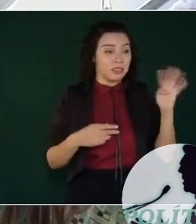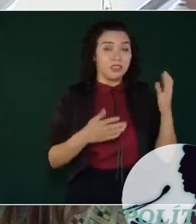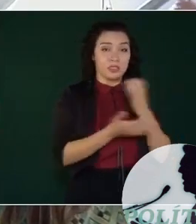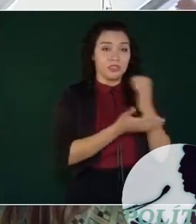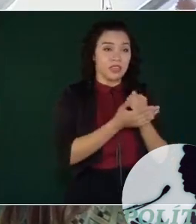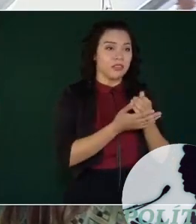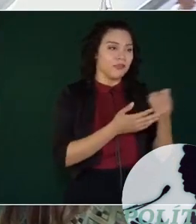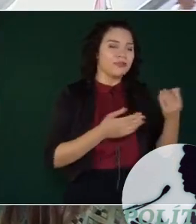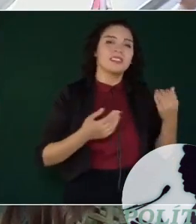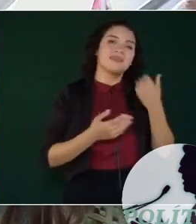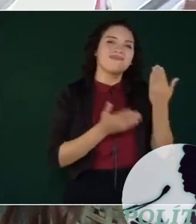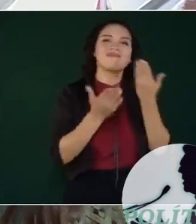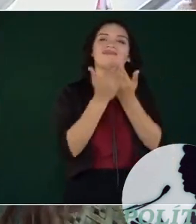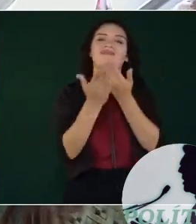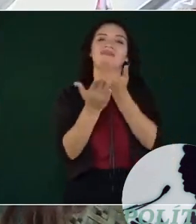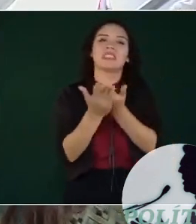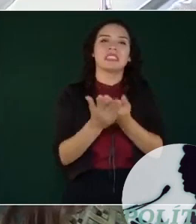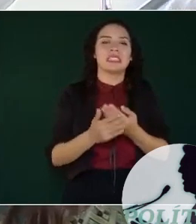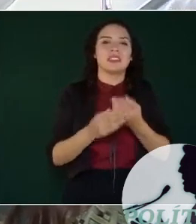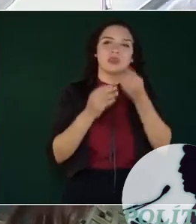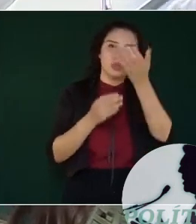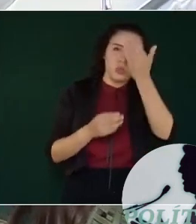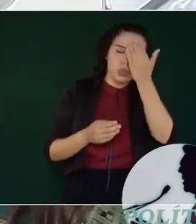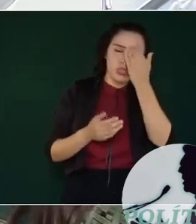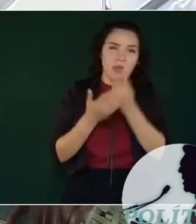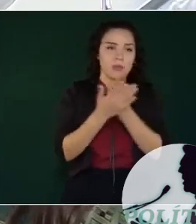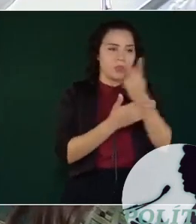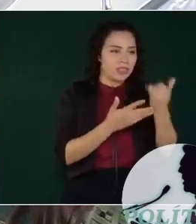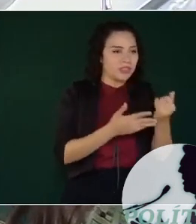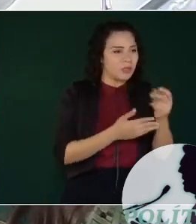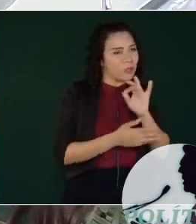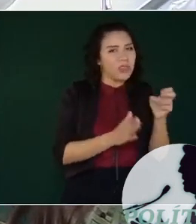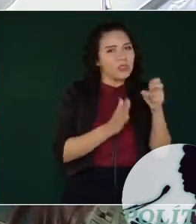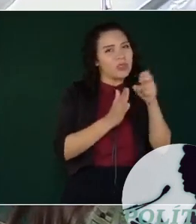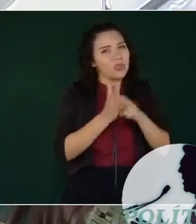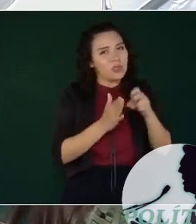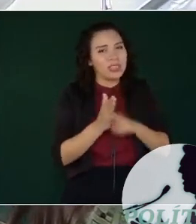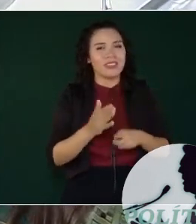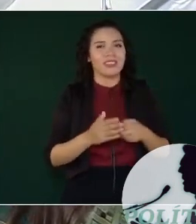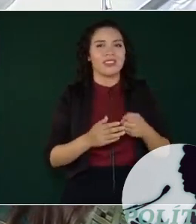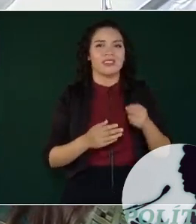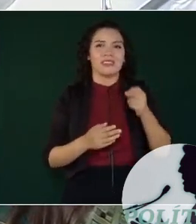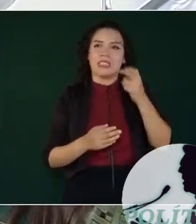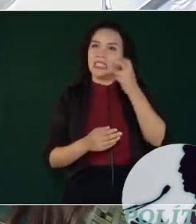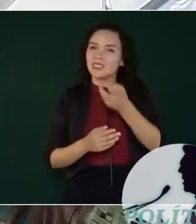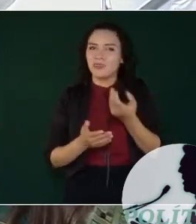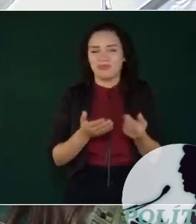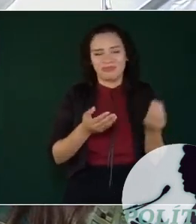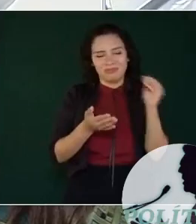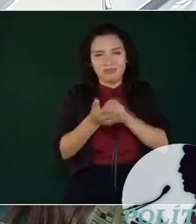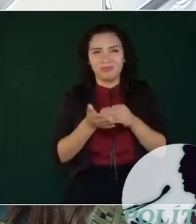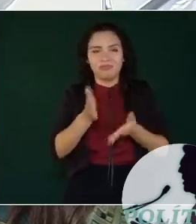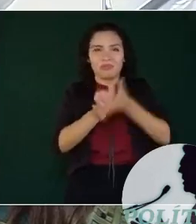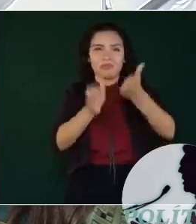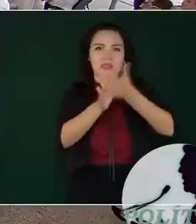este proyecto para que, consensuado con la población, se sepa si conviene o no conviene poner un hotel en